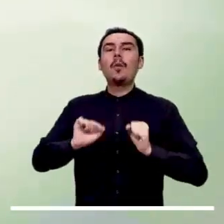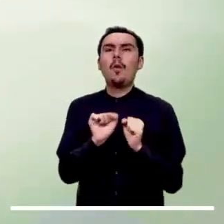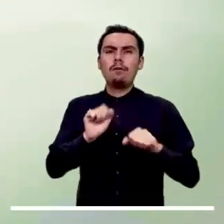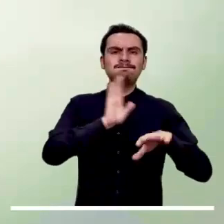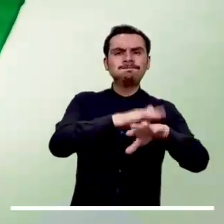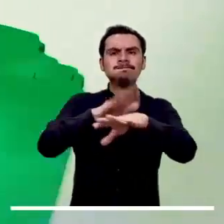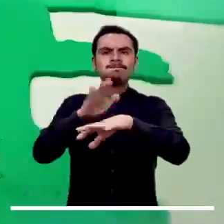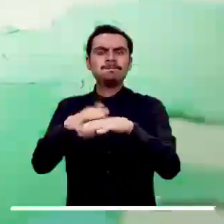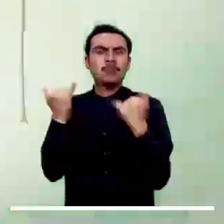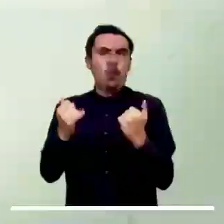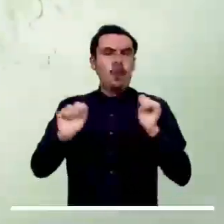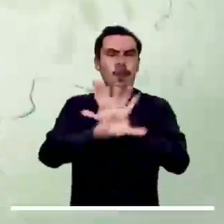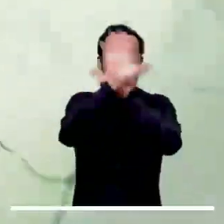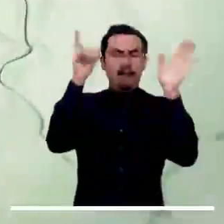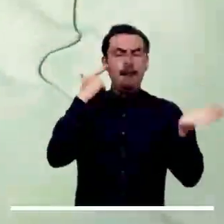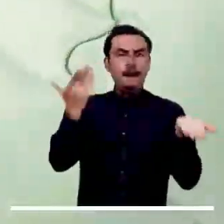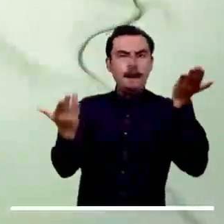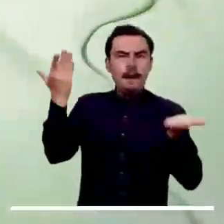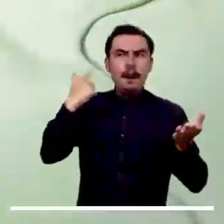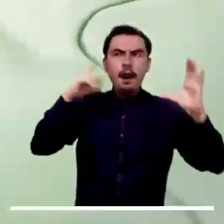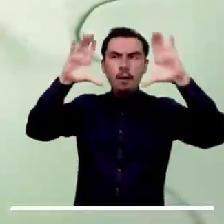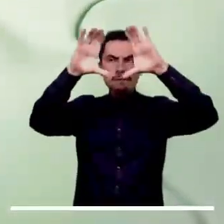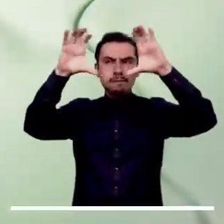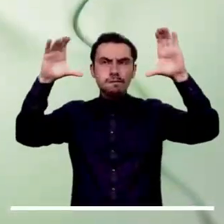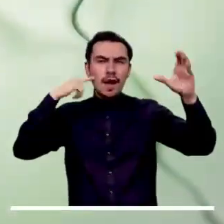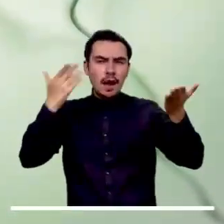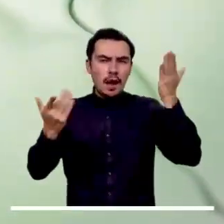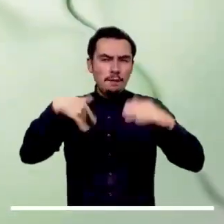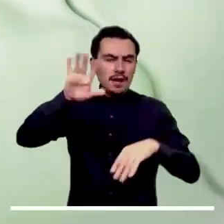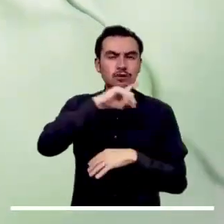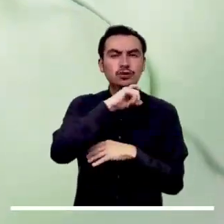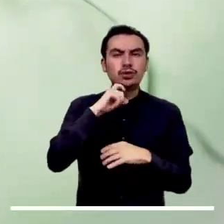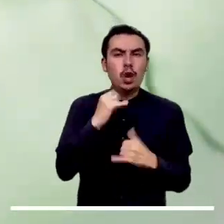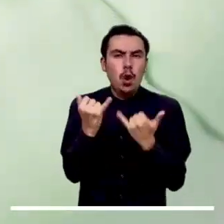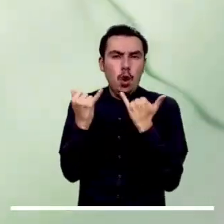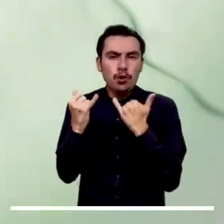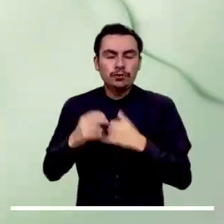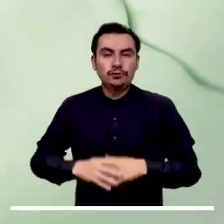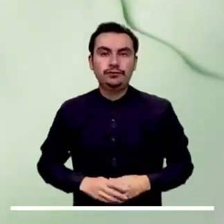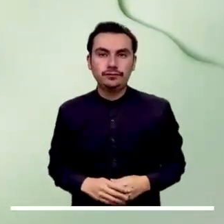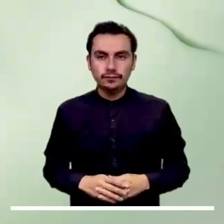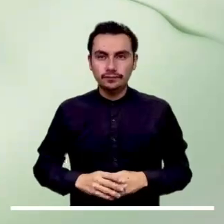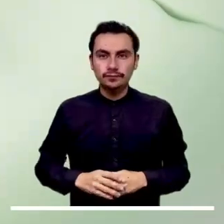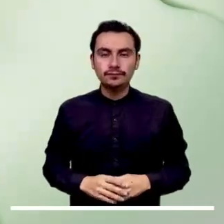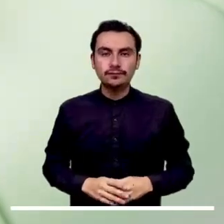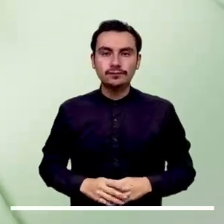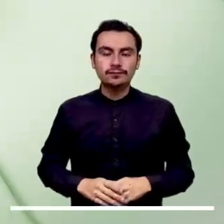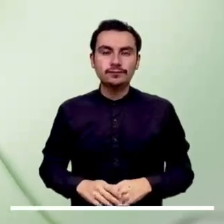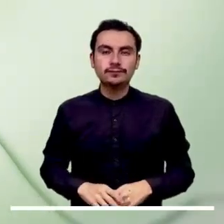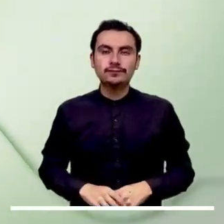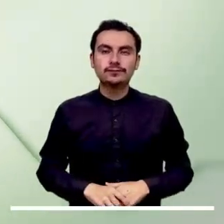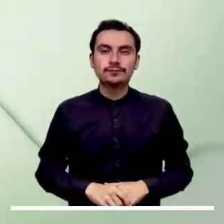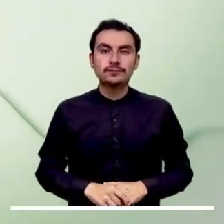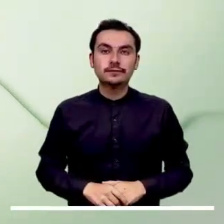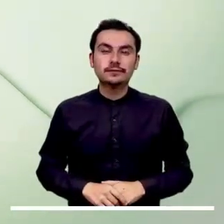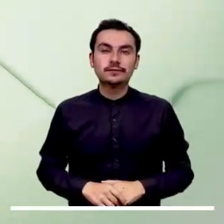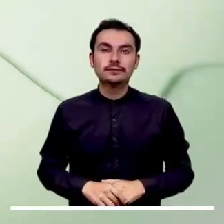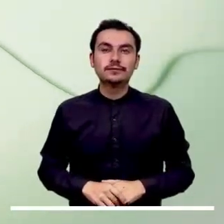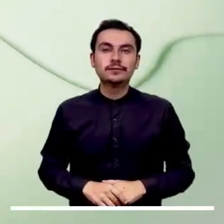Aunque el tiempo seco será el protagonista de la mañana en Bogotá, no se descartan algunas lloviznas en el sur de la ciudad.